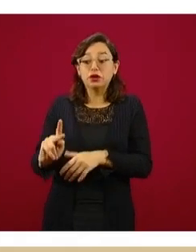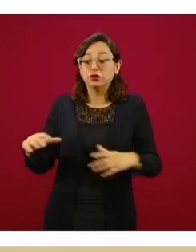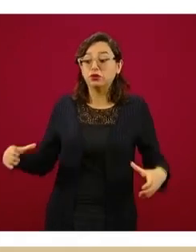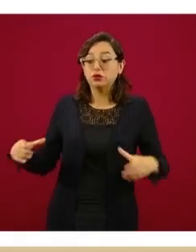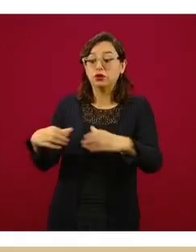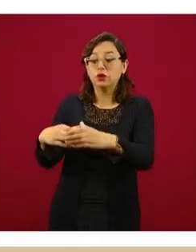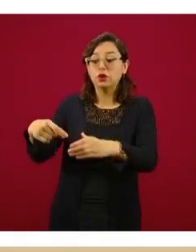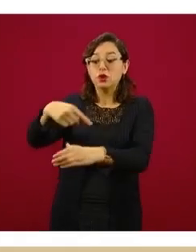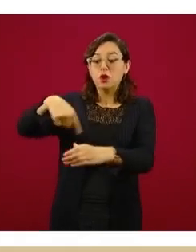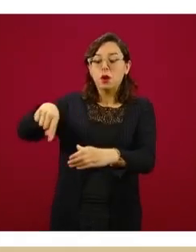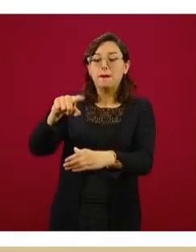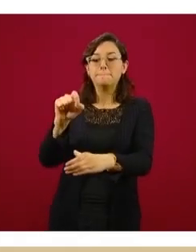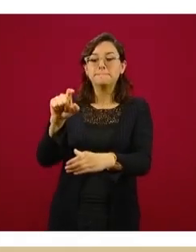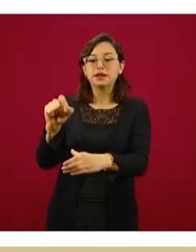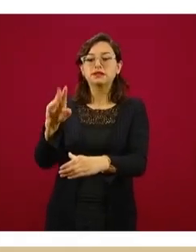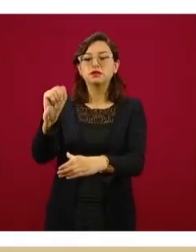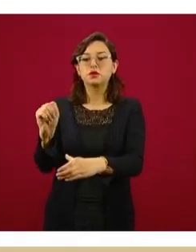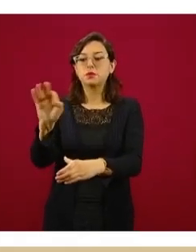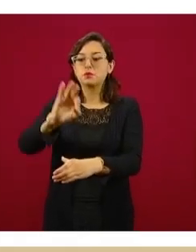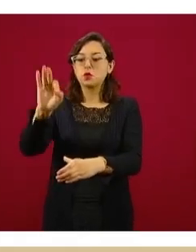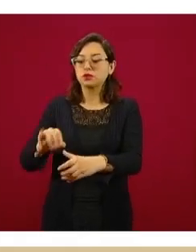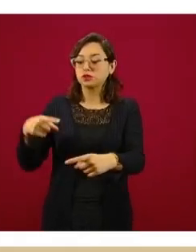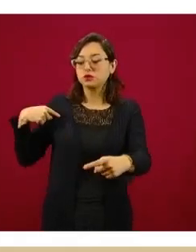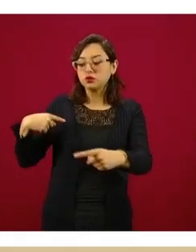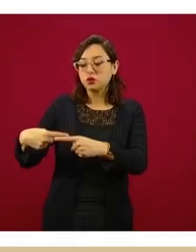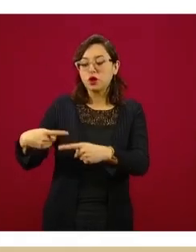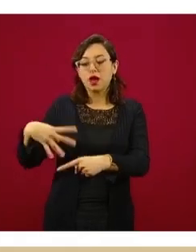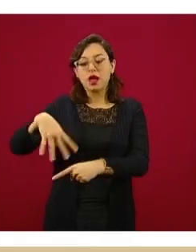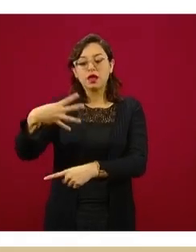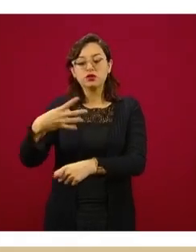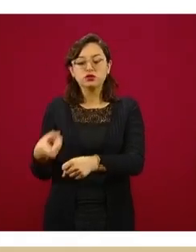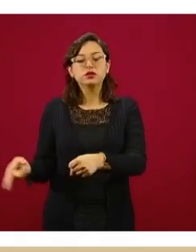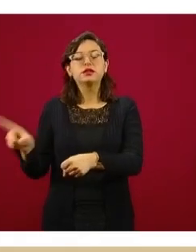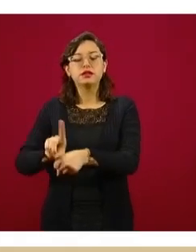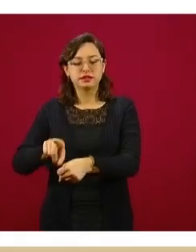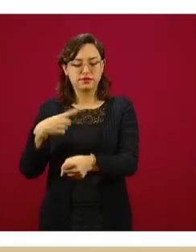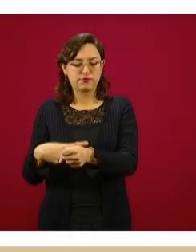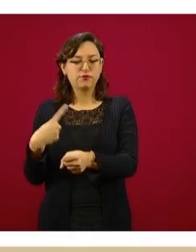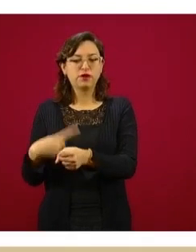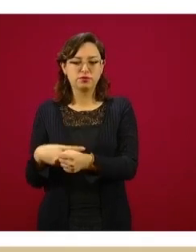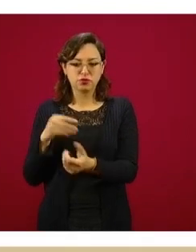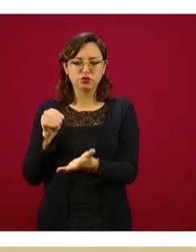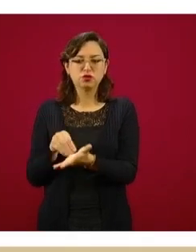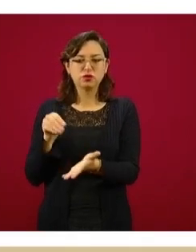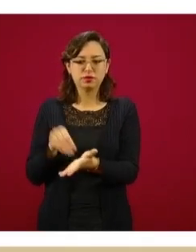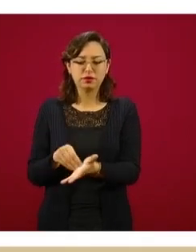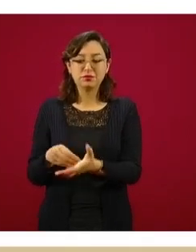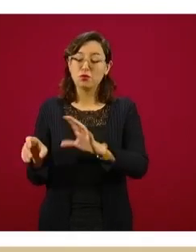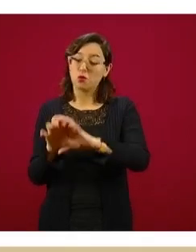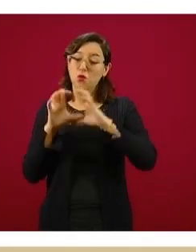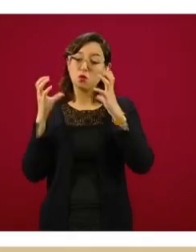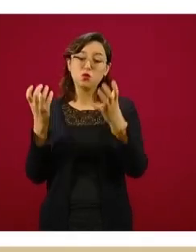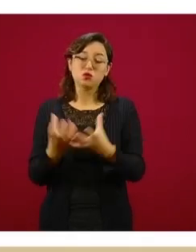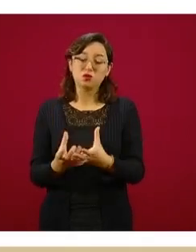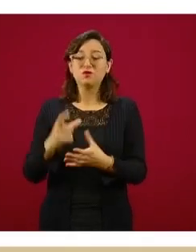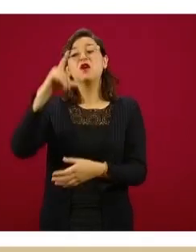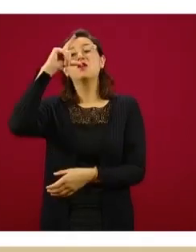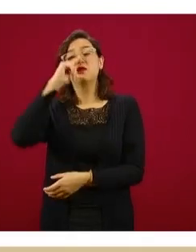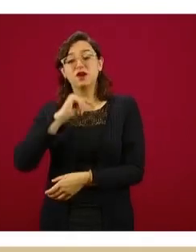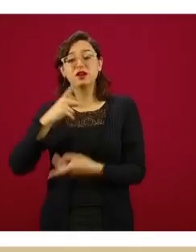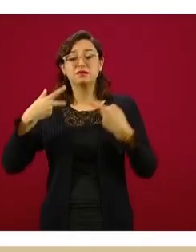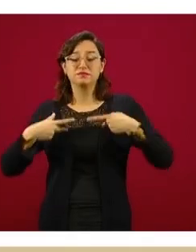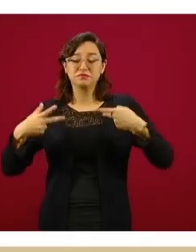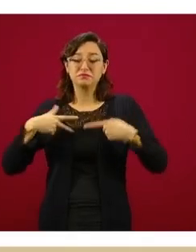han tenido en los últimos 14 días, lo que representa la parte activa de la epidemia. La tasa de letalidad global o la proporción de letalidad